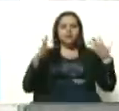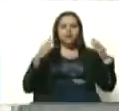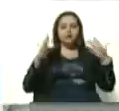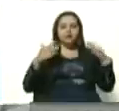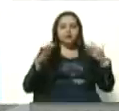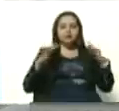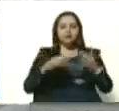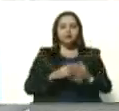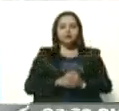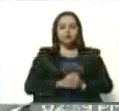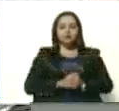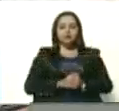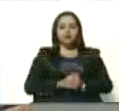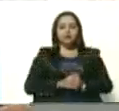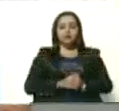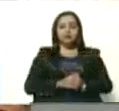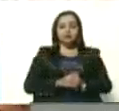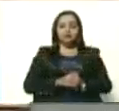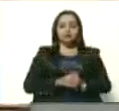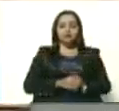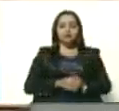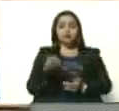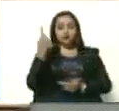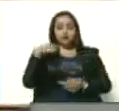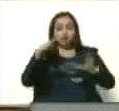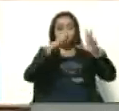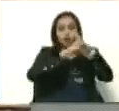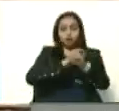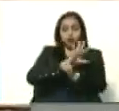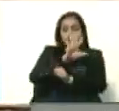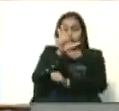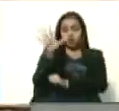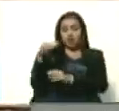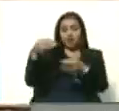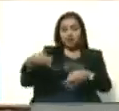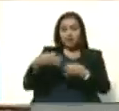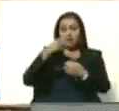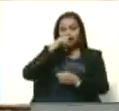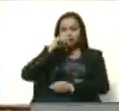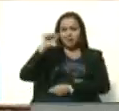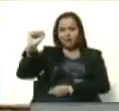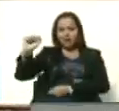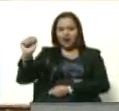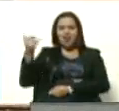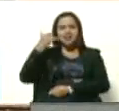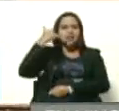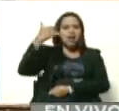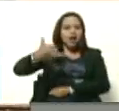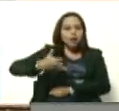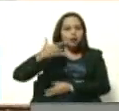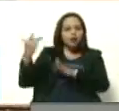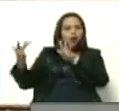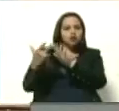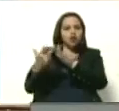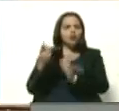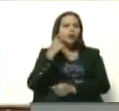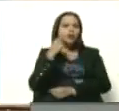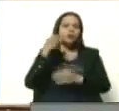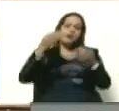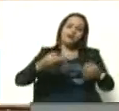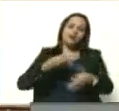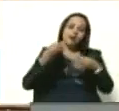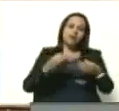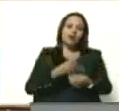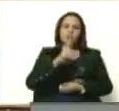Y anoche en la madrugada es la hora a la que él acostumbra llamar, Eduardo lo sabe muy bien, era algo así